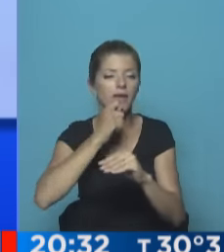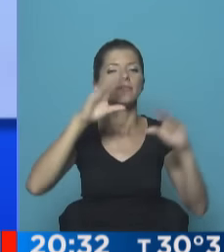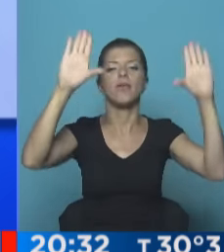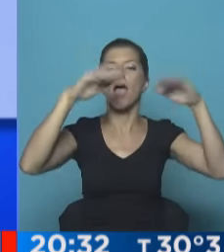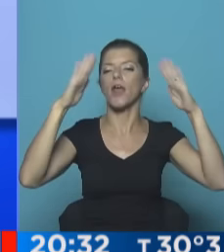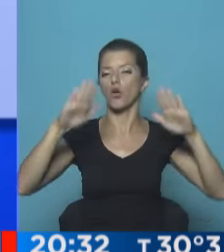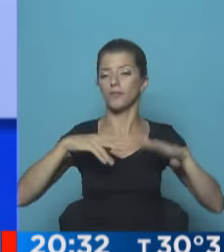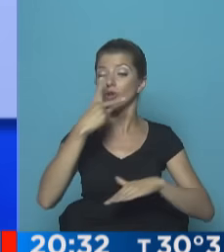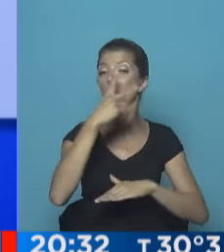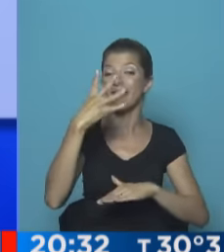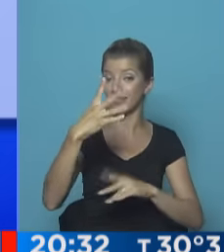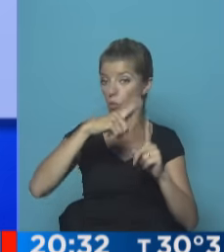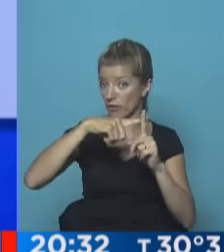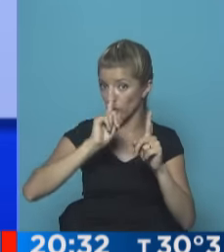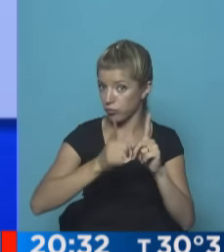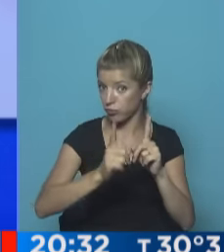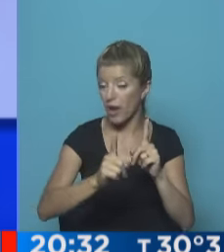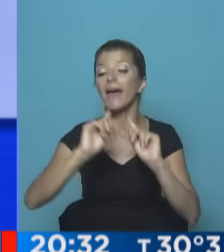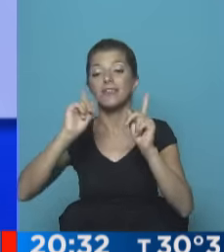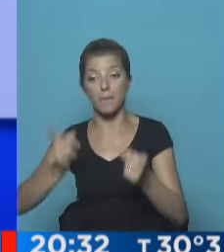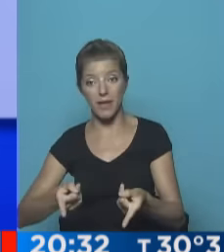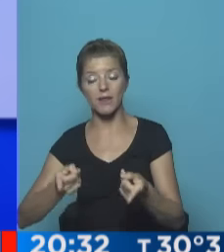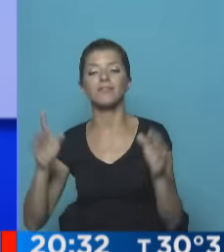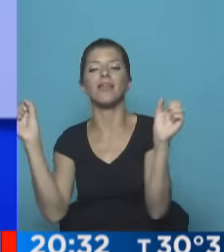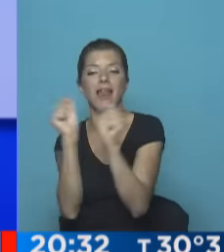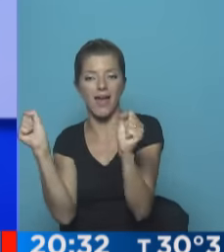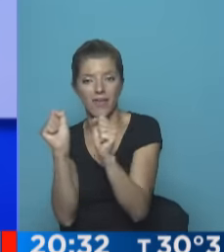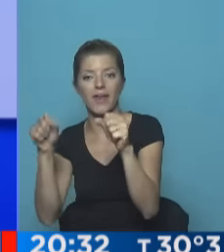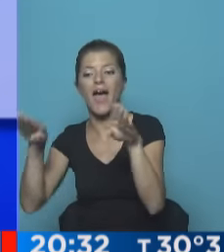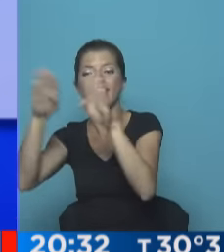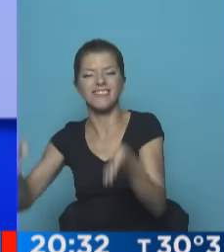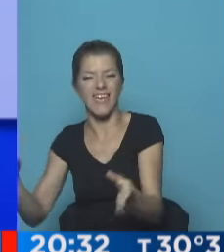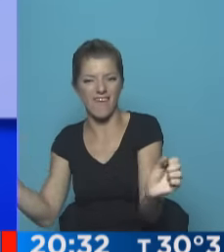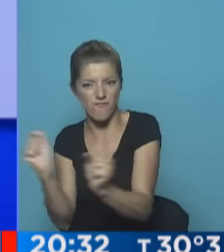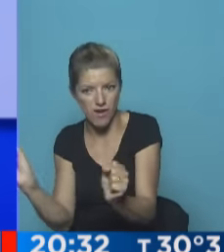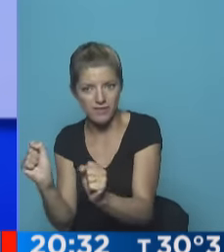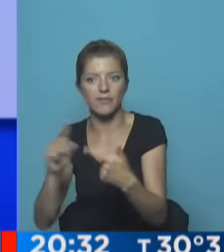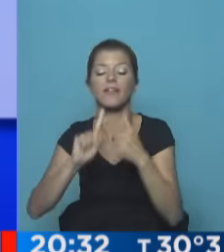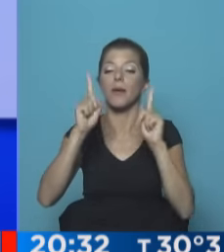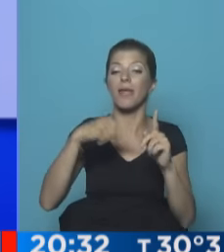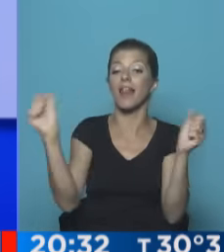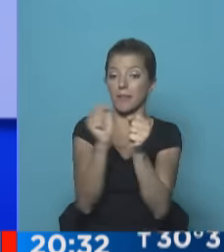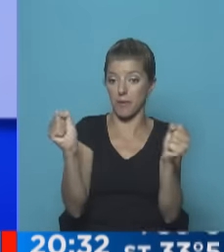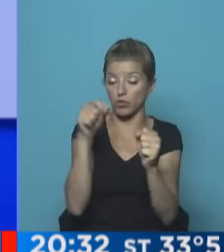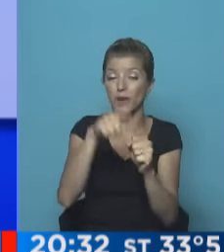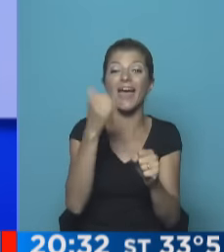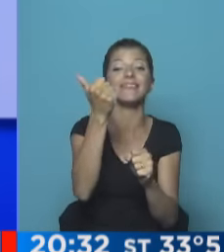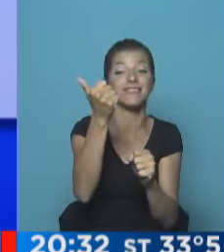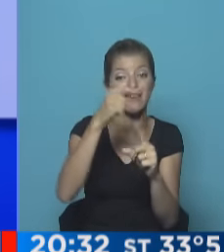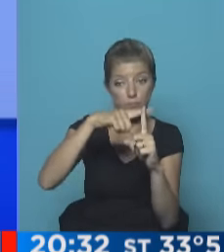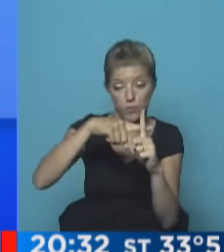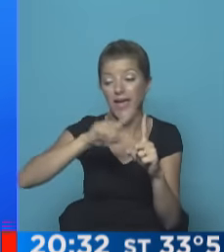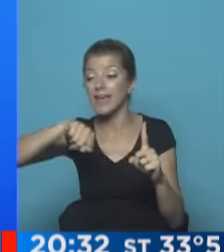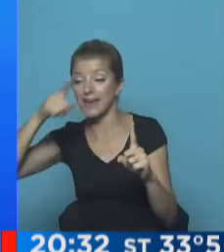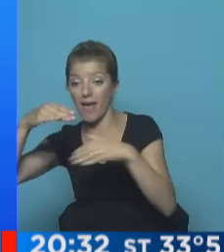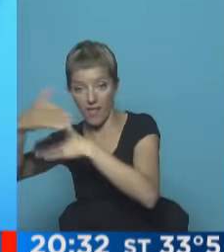en 24 grados, también mantener en condiciones heladeras y freezer, mantener la temperatura de la heladera en 6 grados y la del freezer